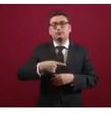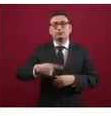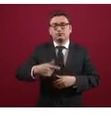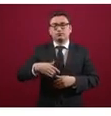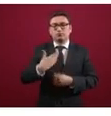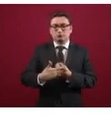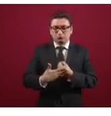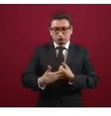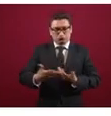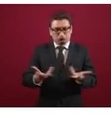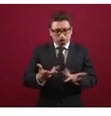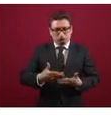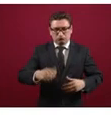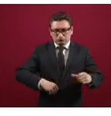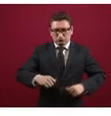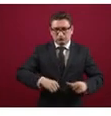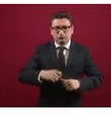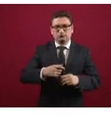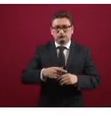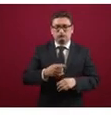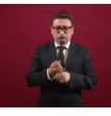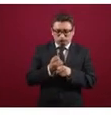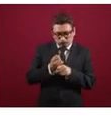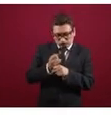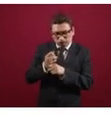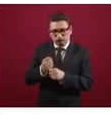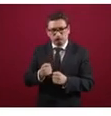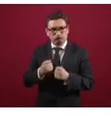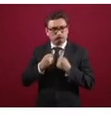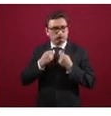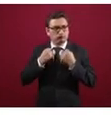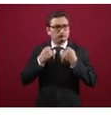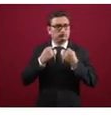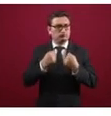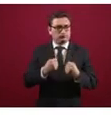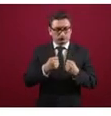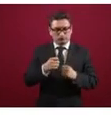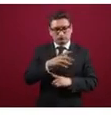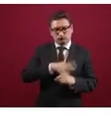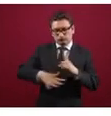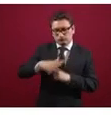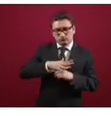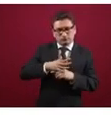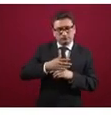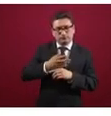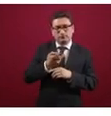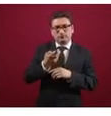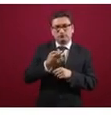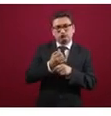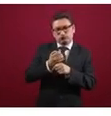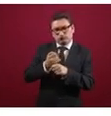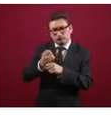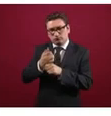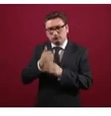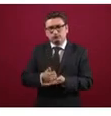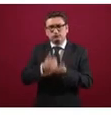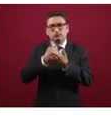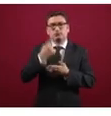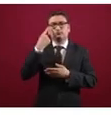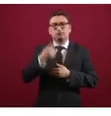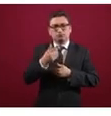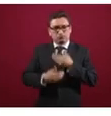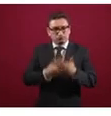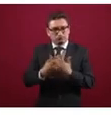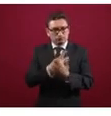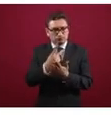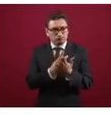fortalecer los trabajos de investigación en el campo de análisis de contexto que nos permita atender el desarrollo de programas